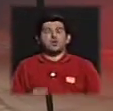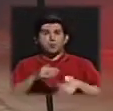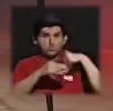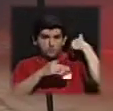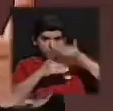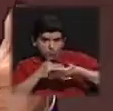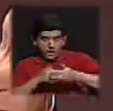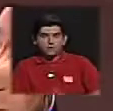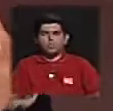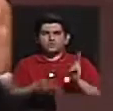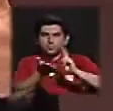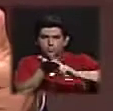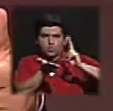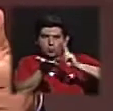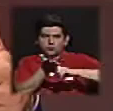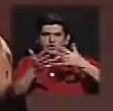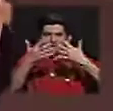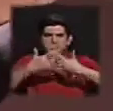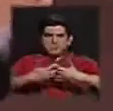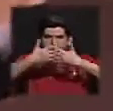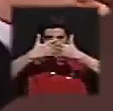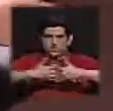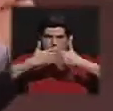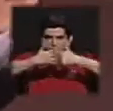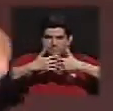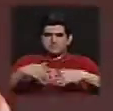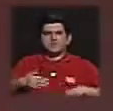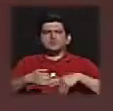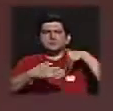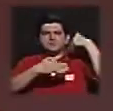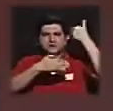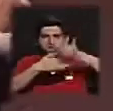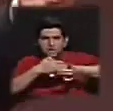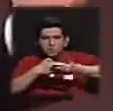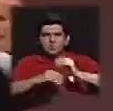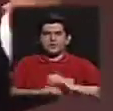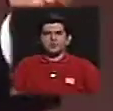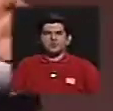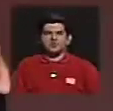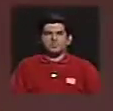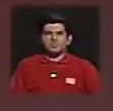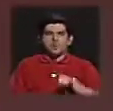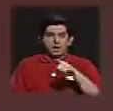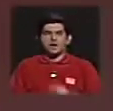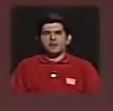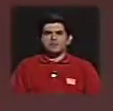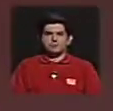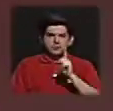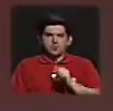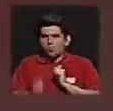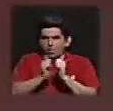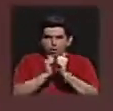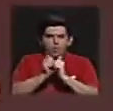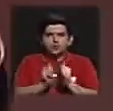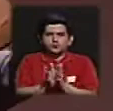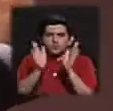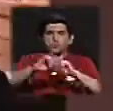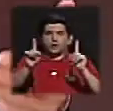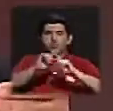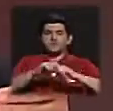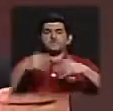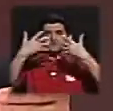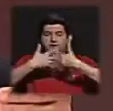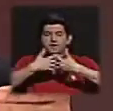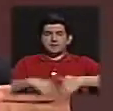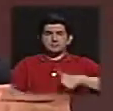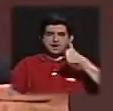después la subcontratación de la empresa, que después de un concurso público donde participaron varias empresas, ganó